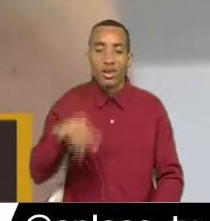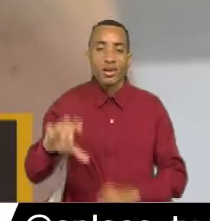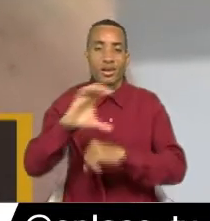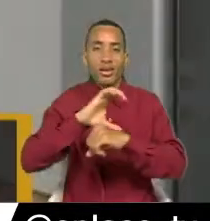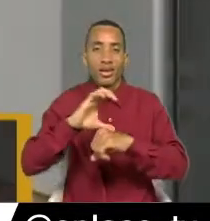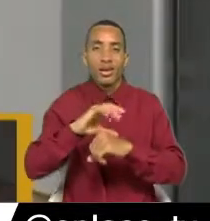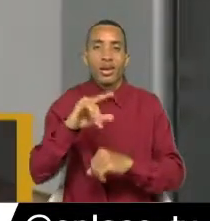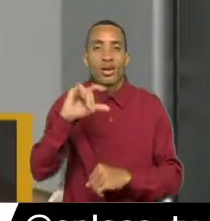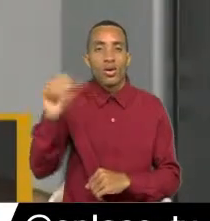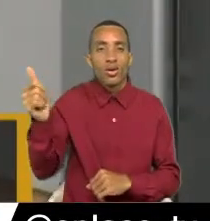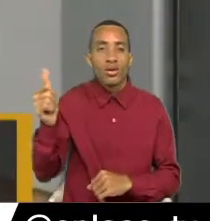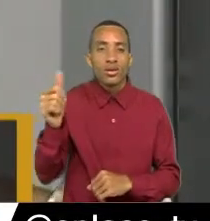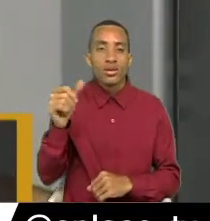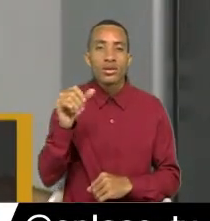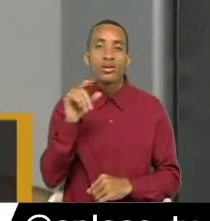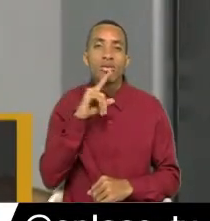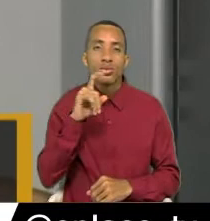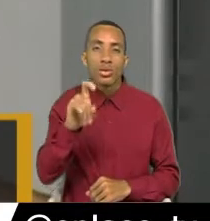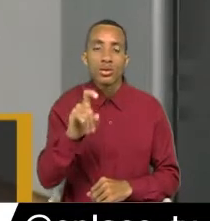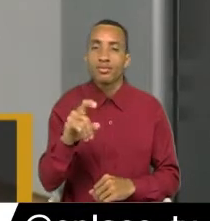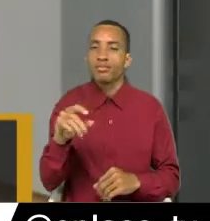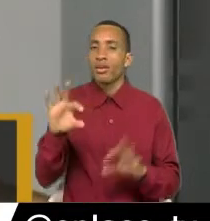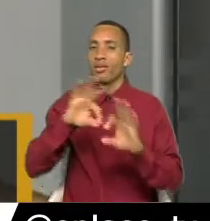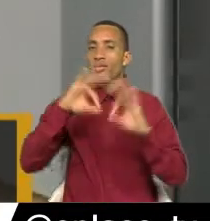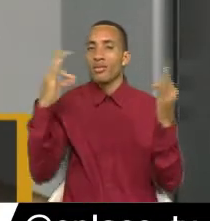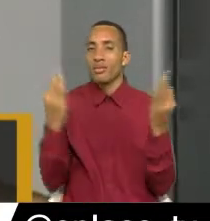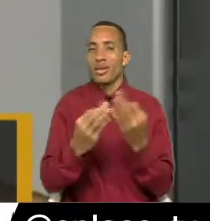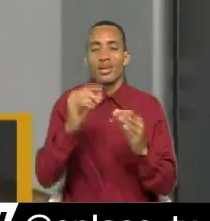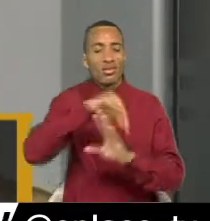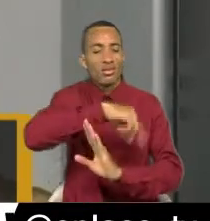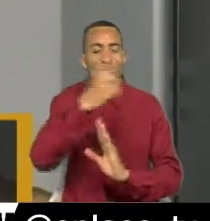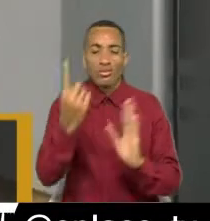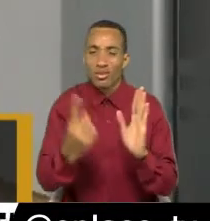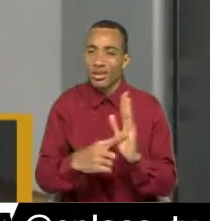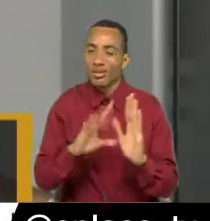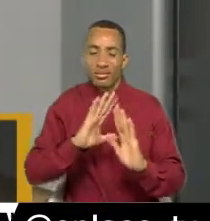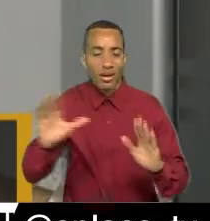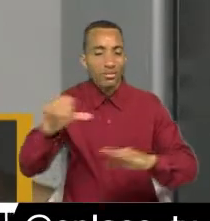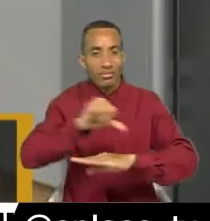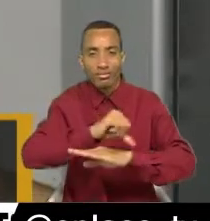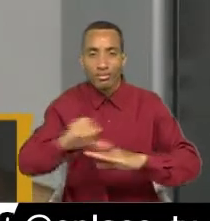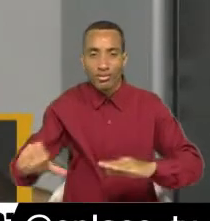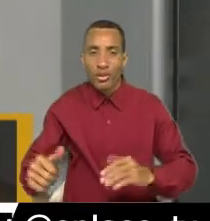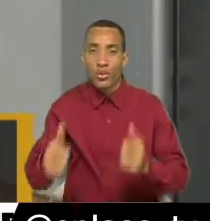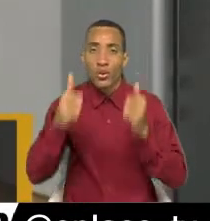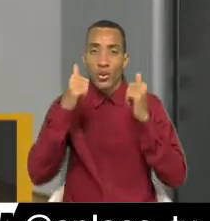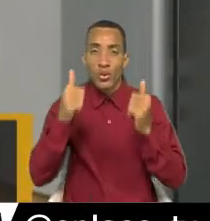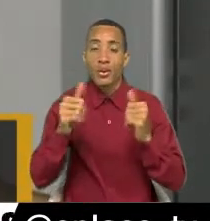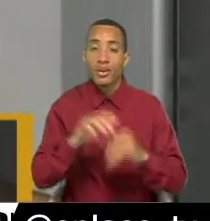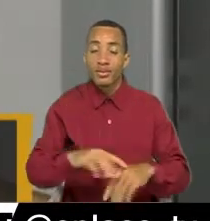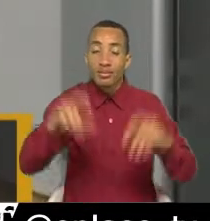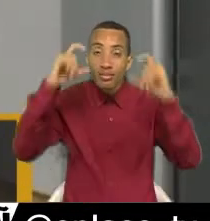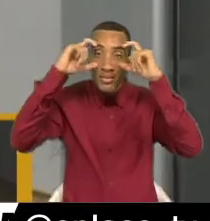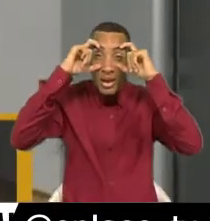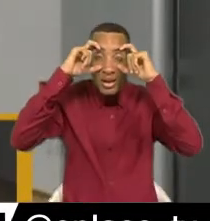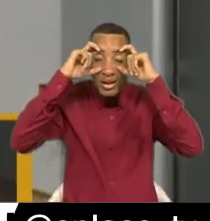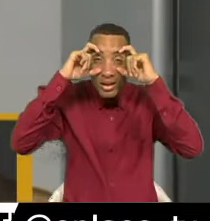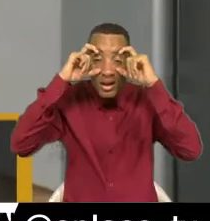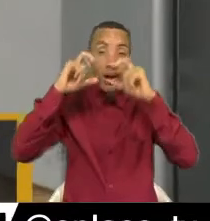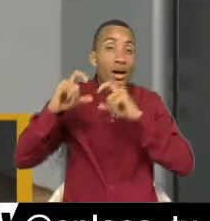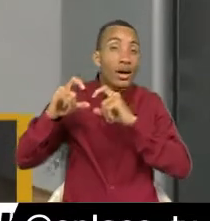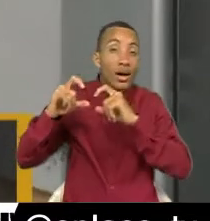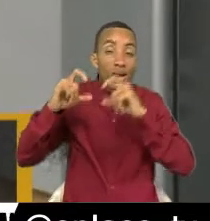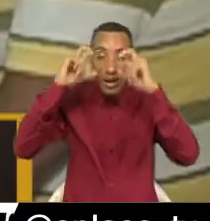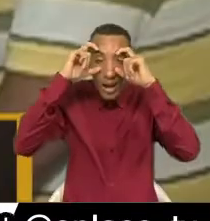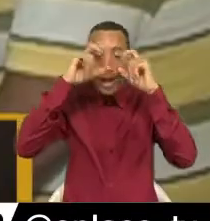en Barranca hemos operado familias enteras, de manera que la satisfacción, el resultado para que se liberen de las gafas y de los lentes de contacto